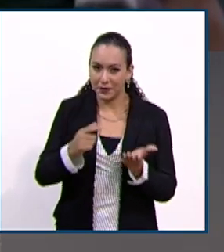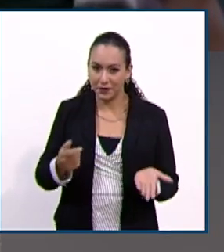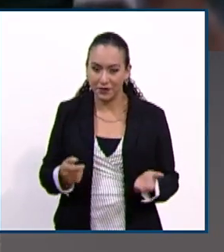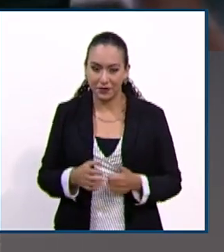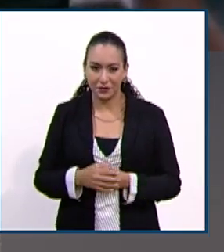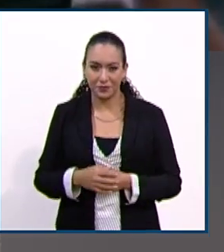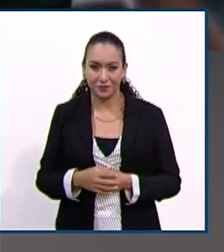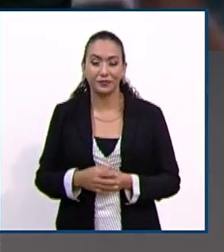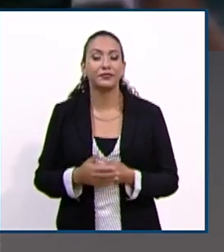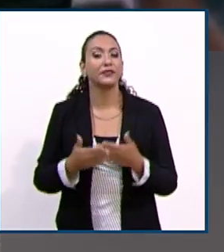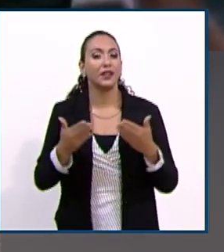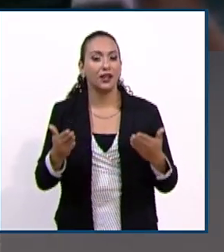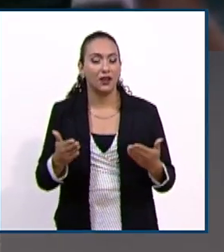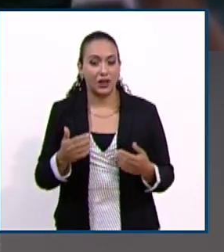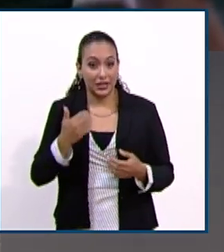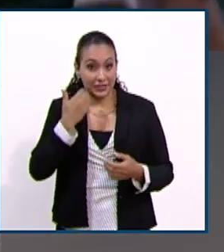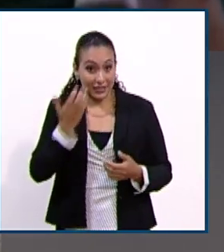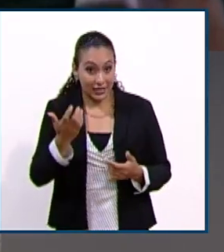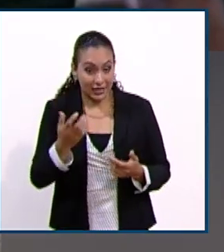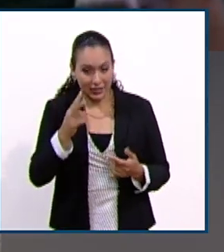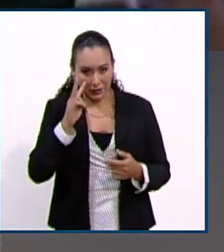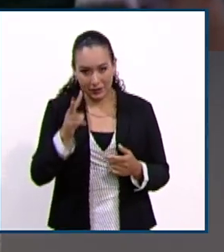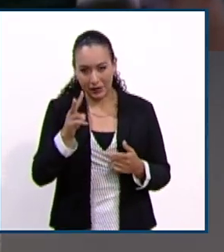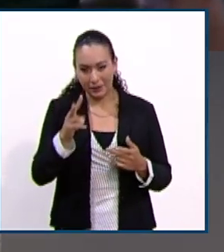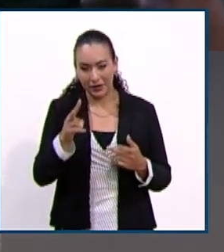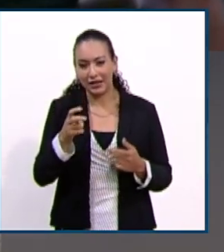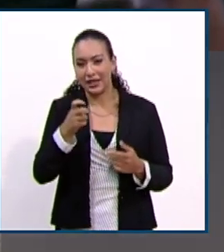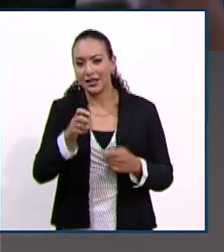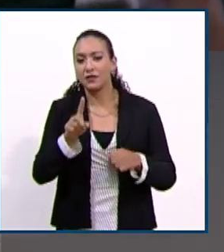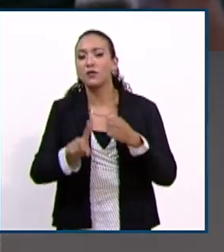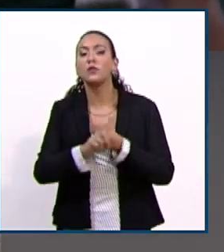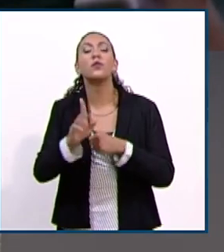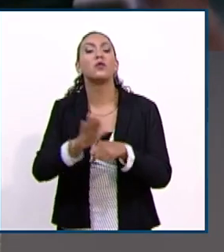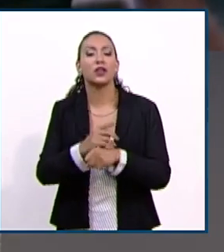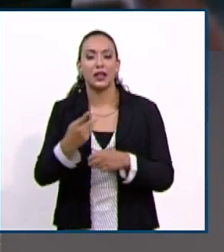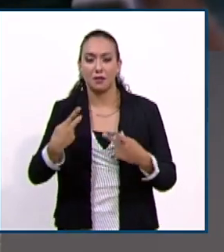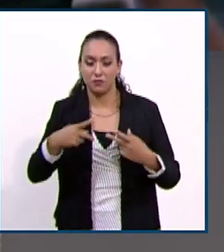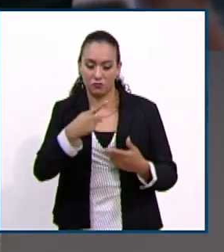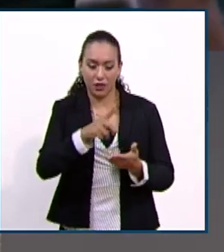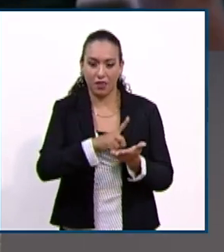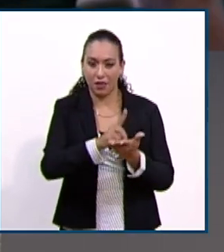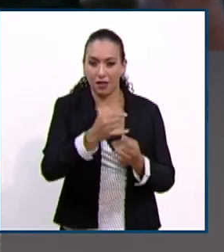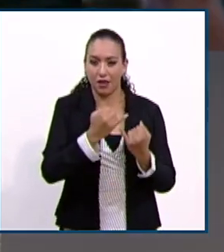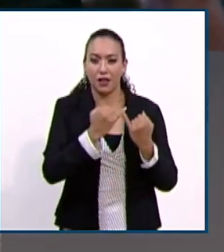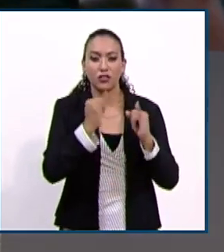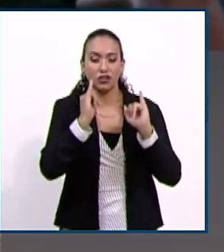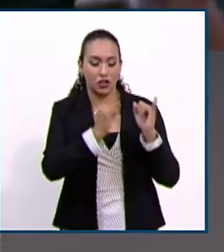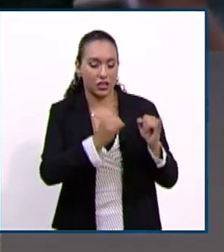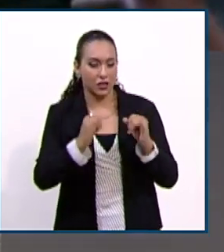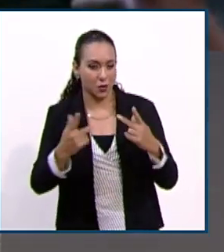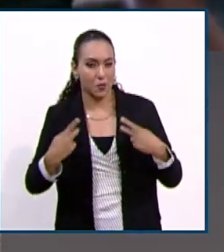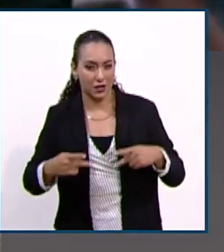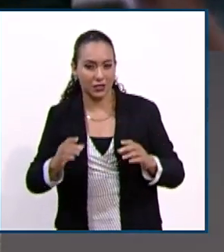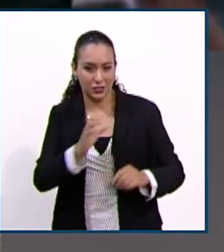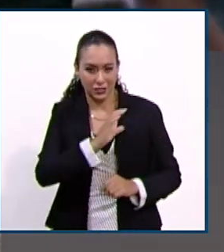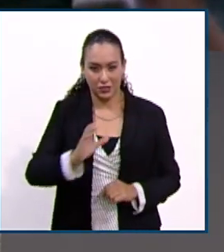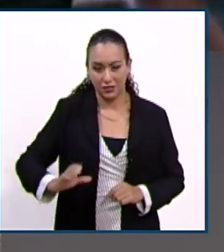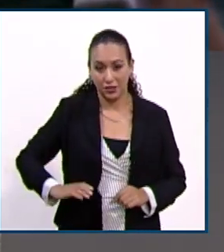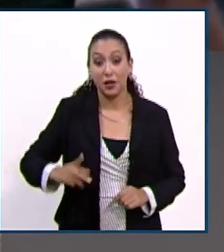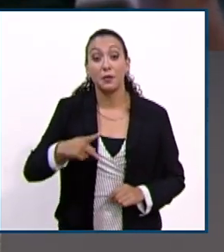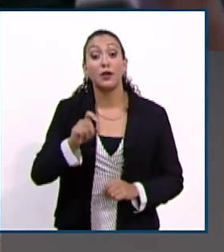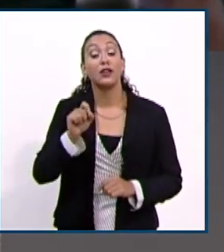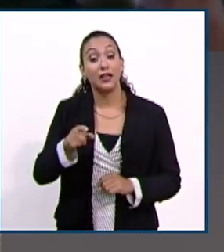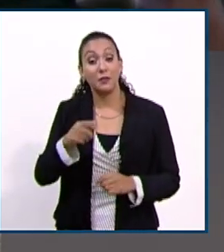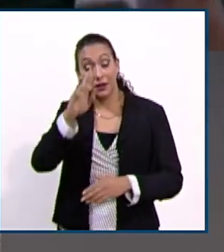que la trascendencia de la garantía de audiencia no solo impacta al derecho individual de las personas candidatas, sino al colectivo al que